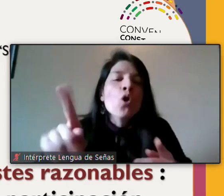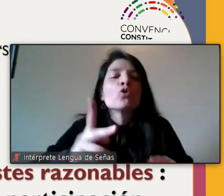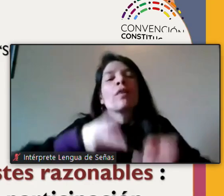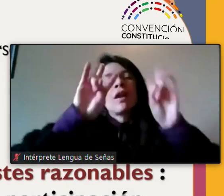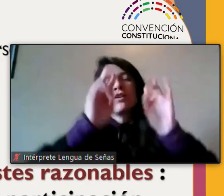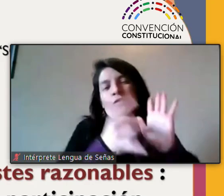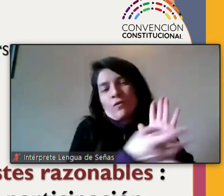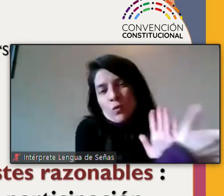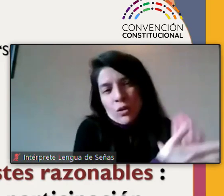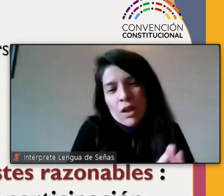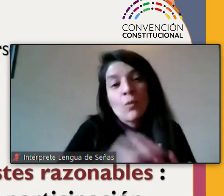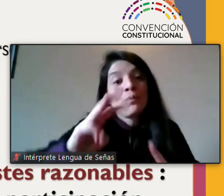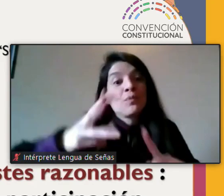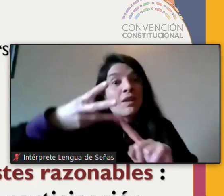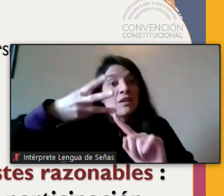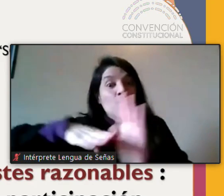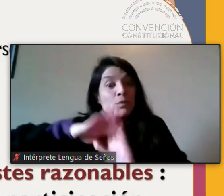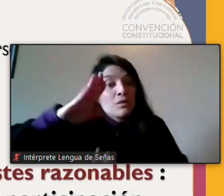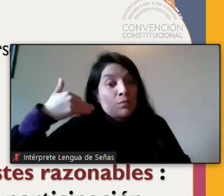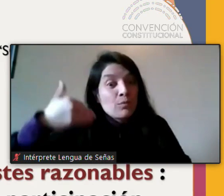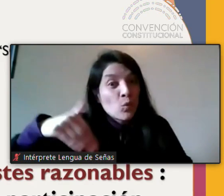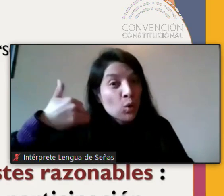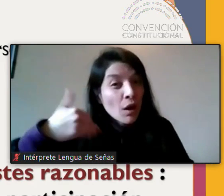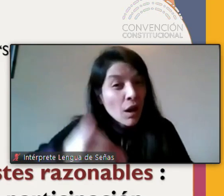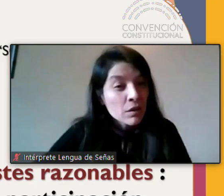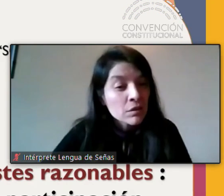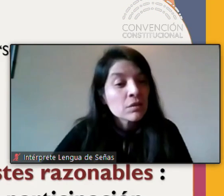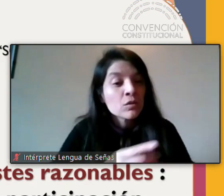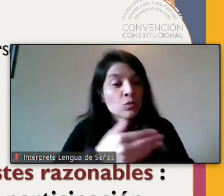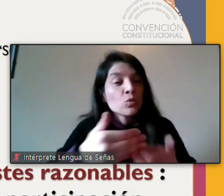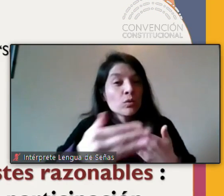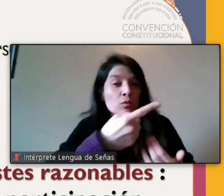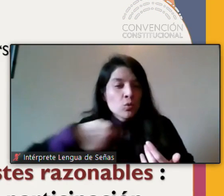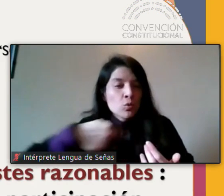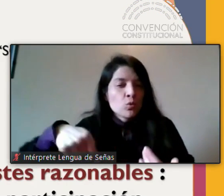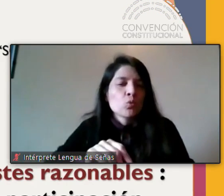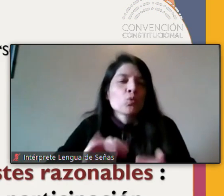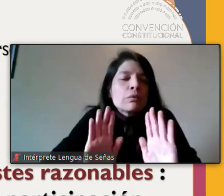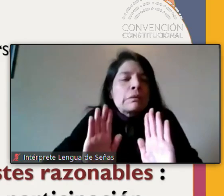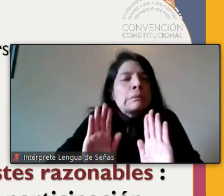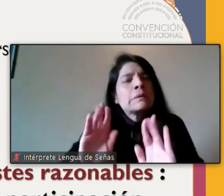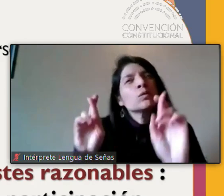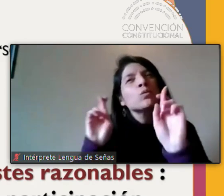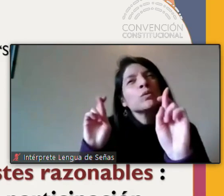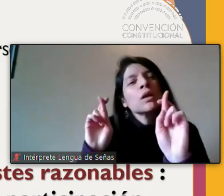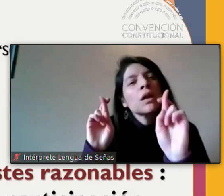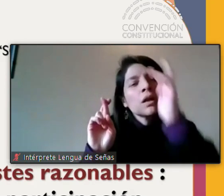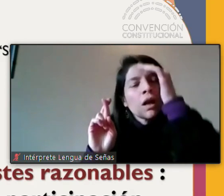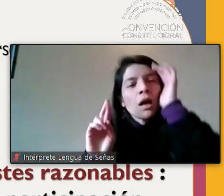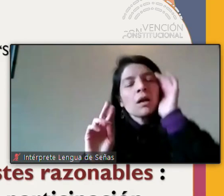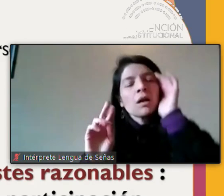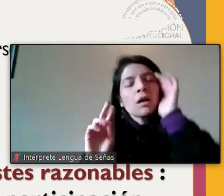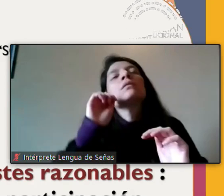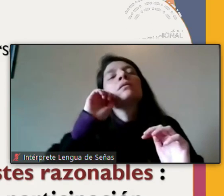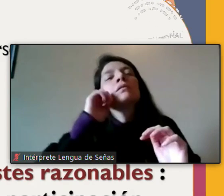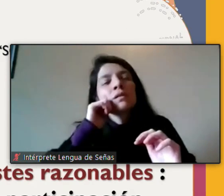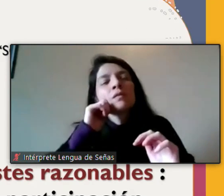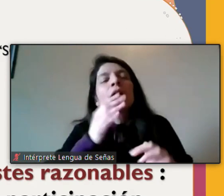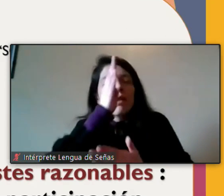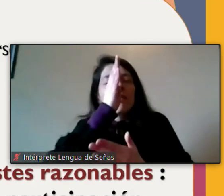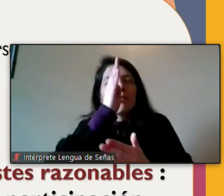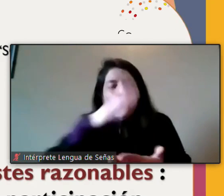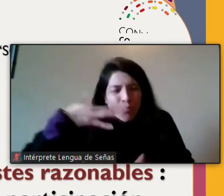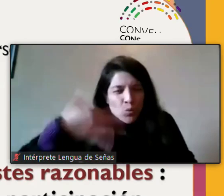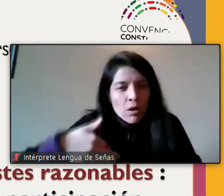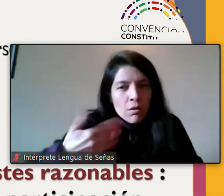Tercero, y el más importante, y en donde esperamos que tengan que sean un factor decisivo ustedes, que